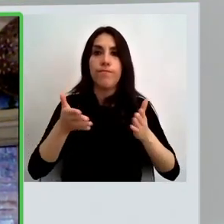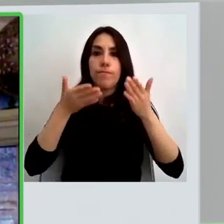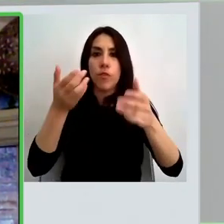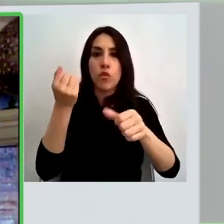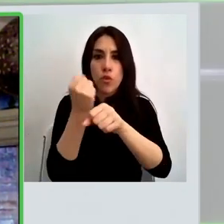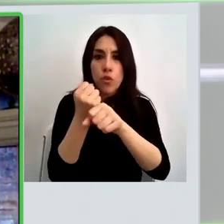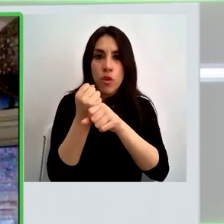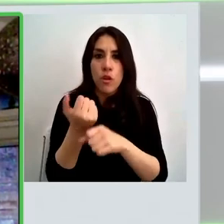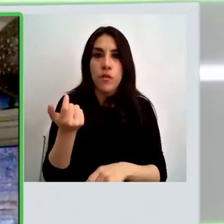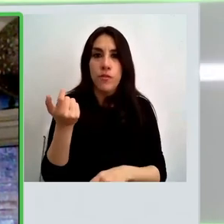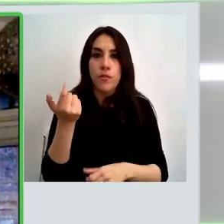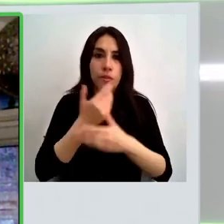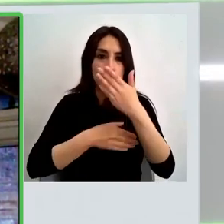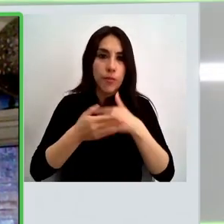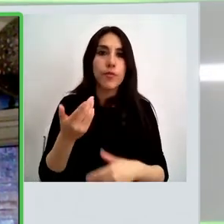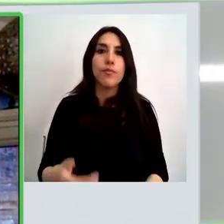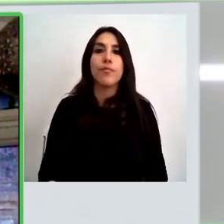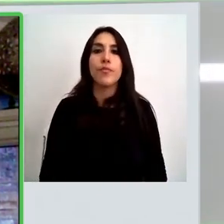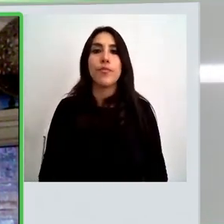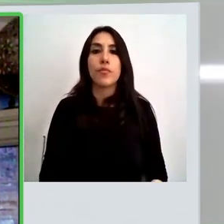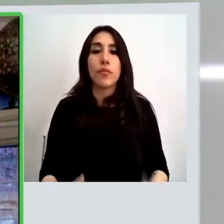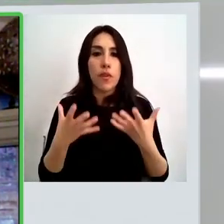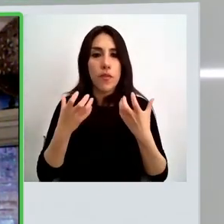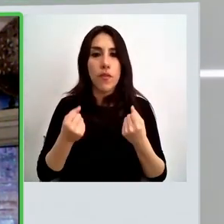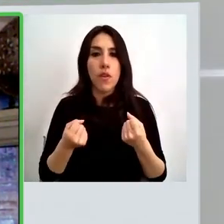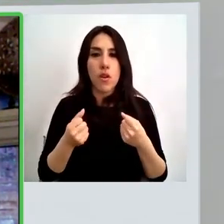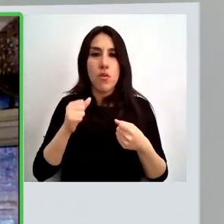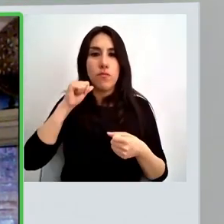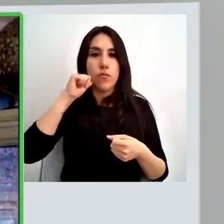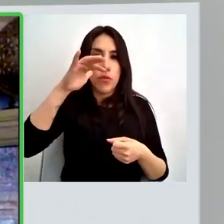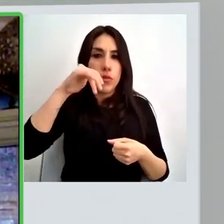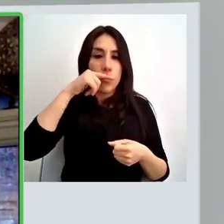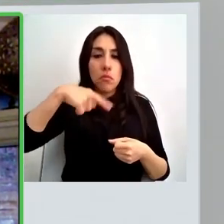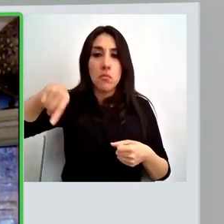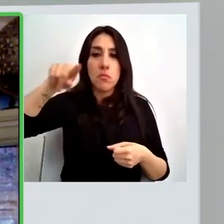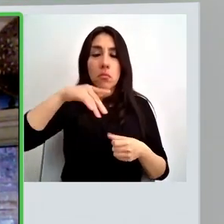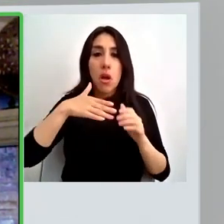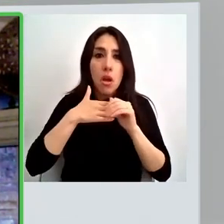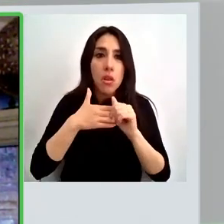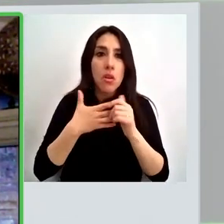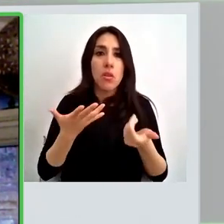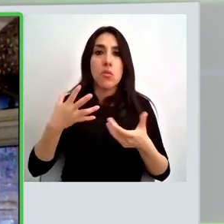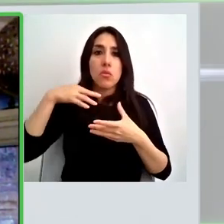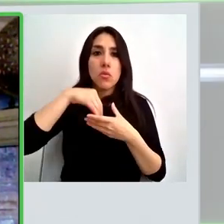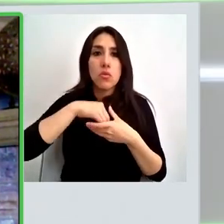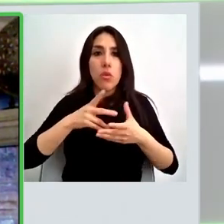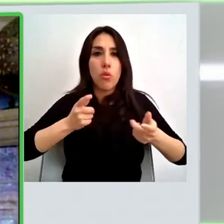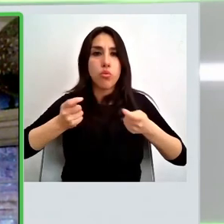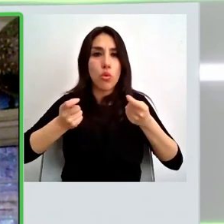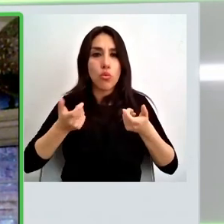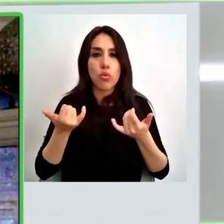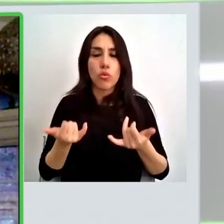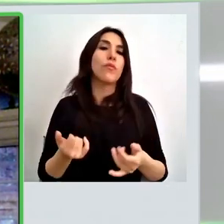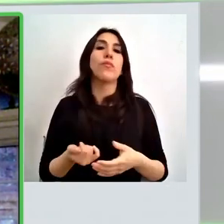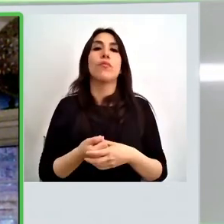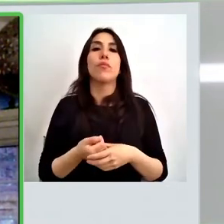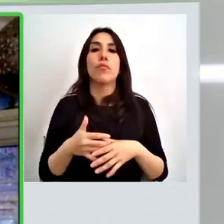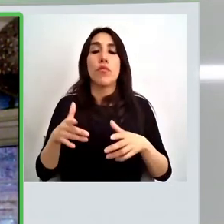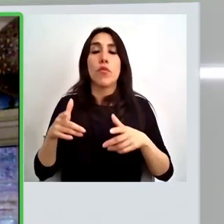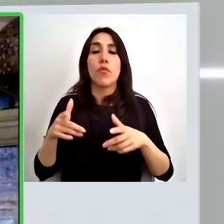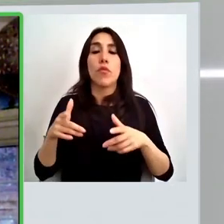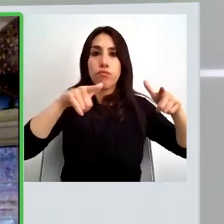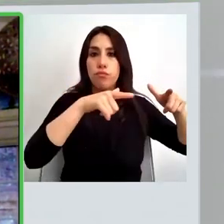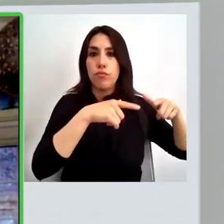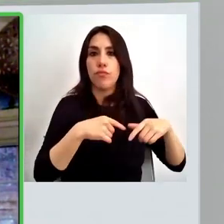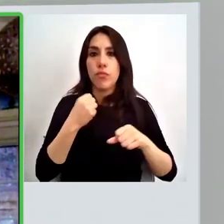entonces se han visto como líderes en el negocio estos departamentos trabajan con estos grupos